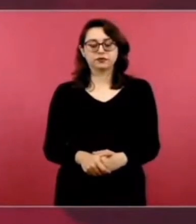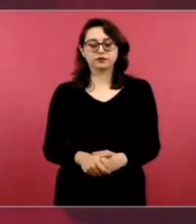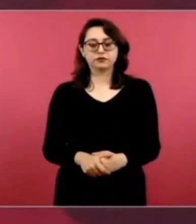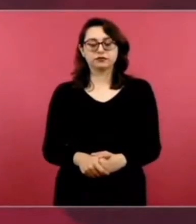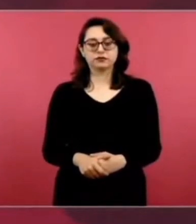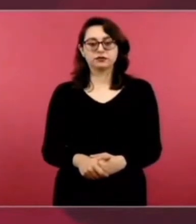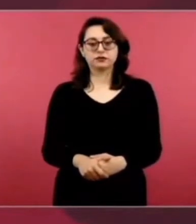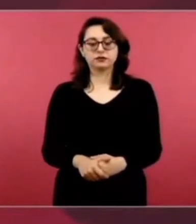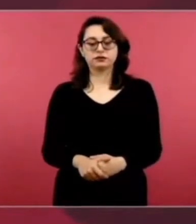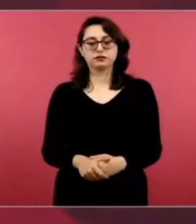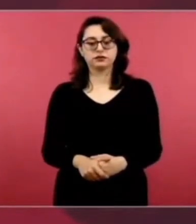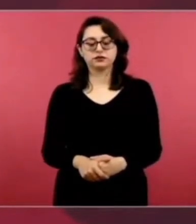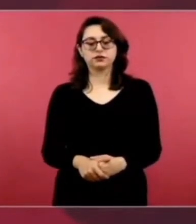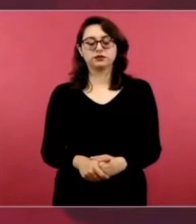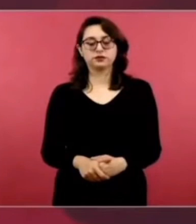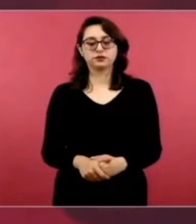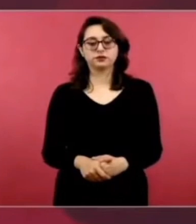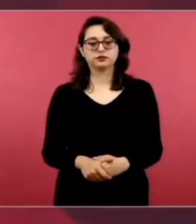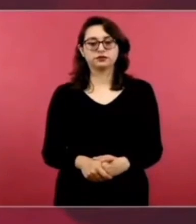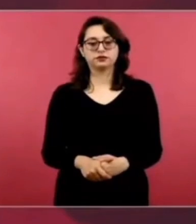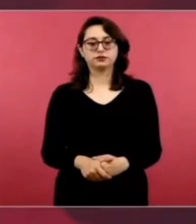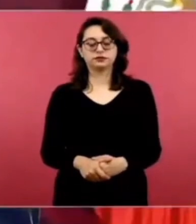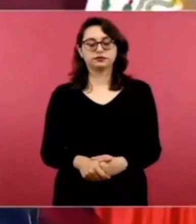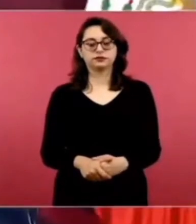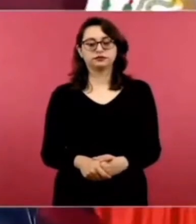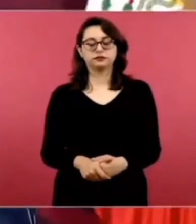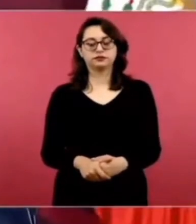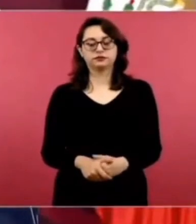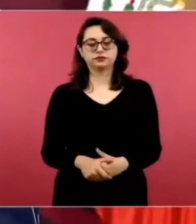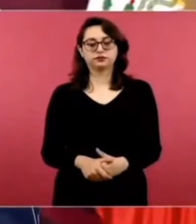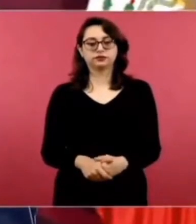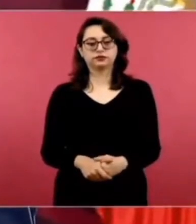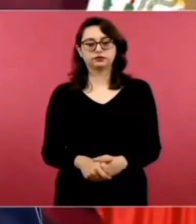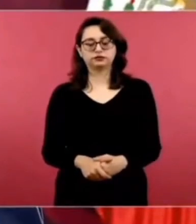un acto también, así como